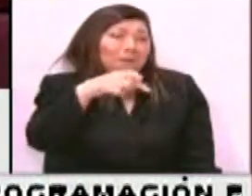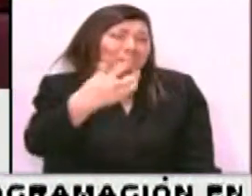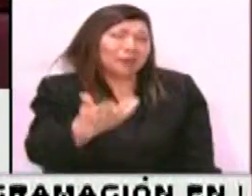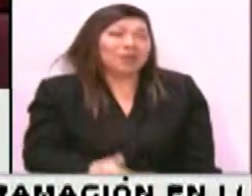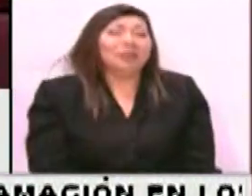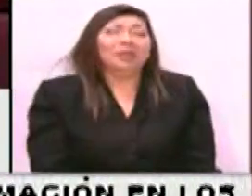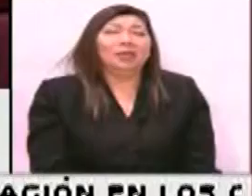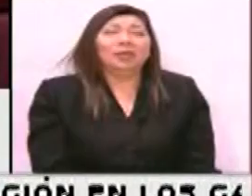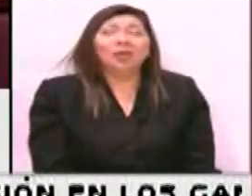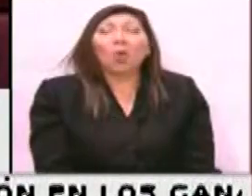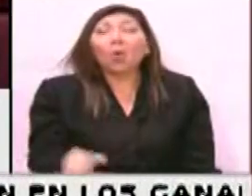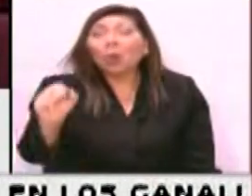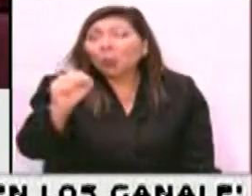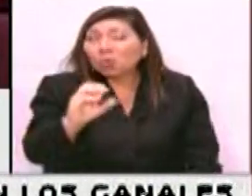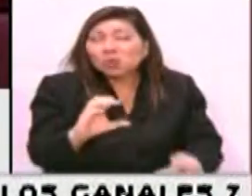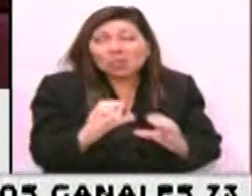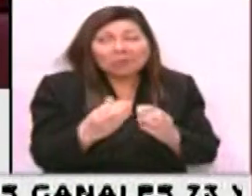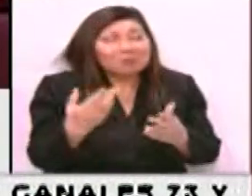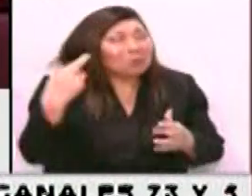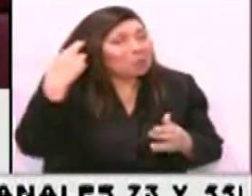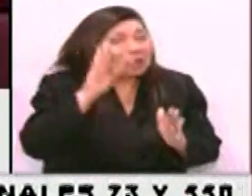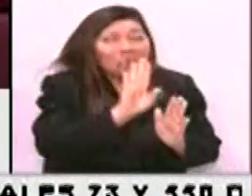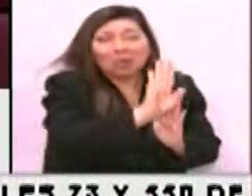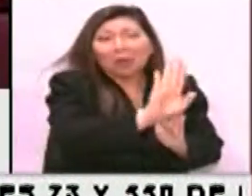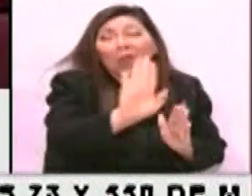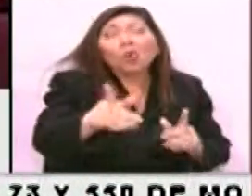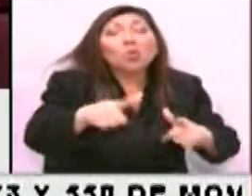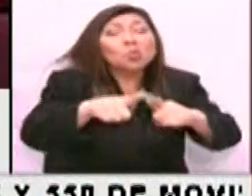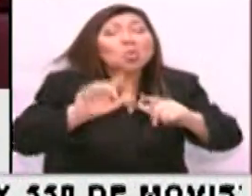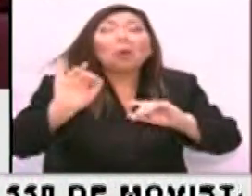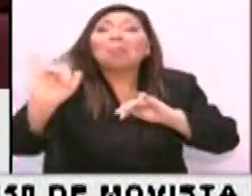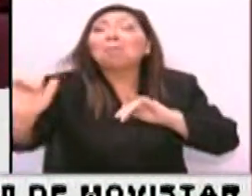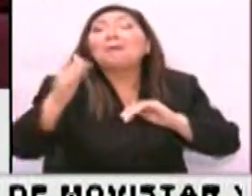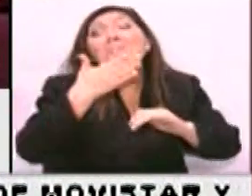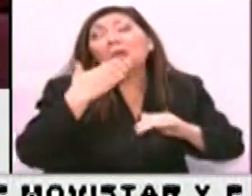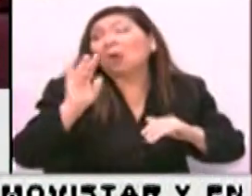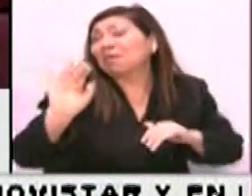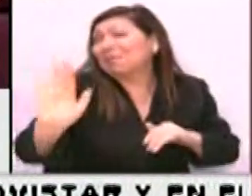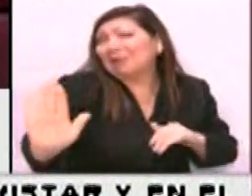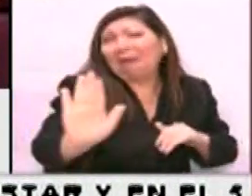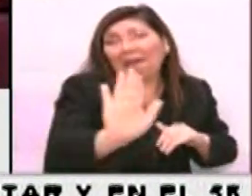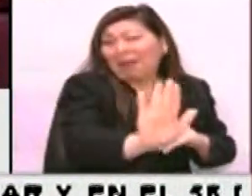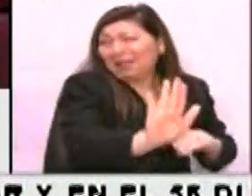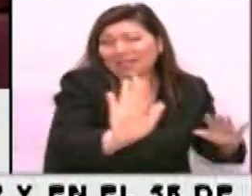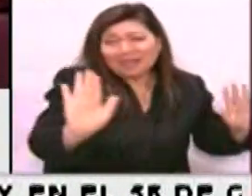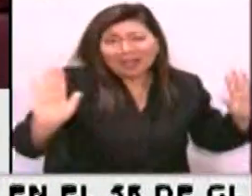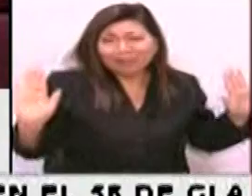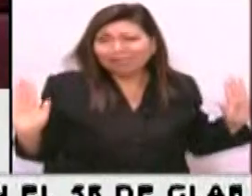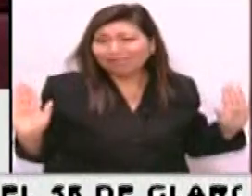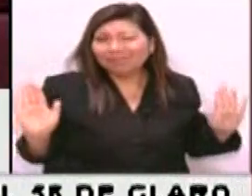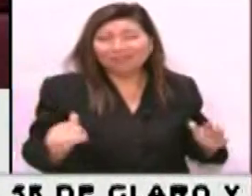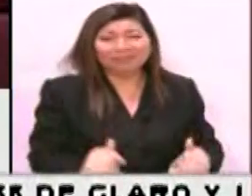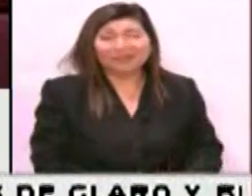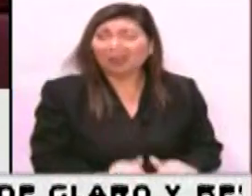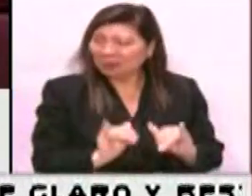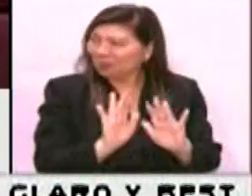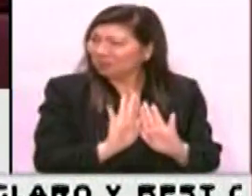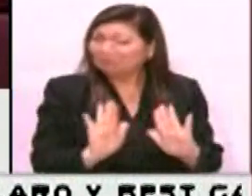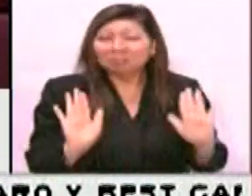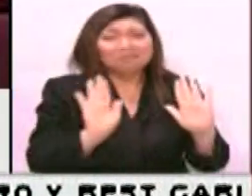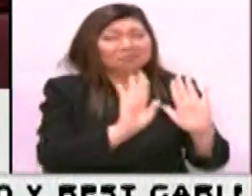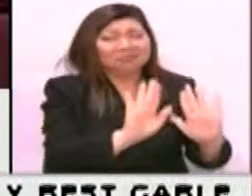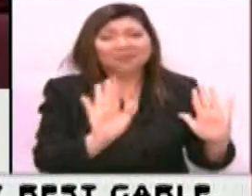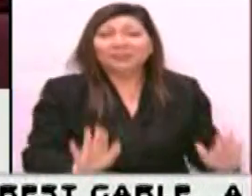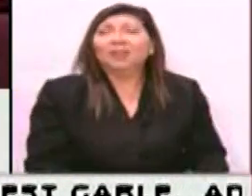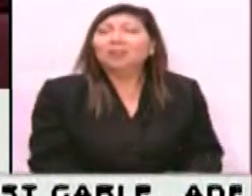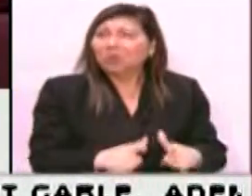de Nuevo Perú en su local, los amigos de Frente Amplio, donde siempre se reúnen. Quedémonos todos